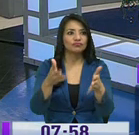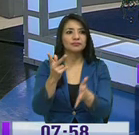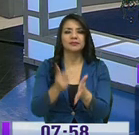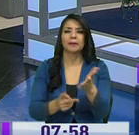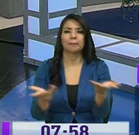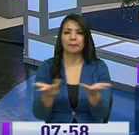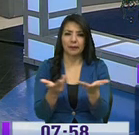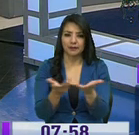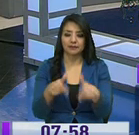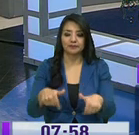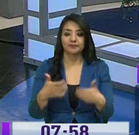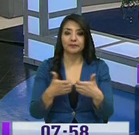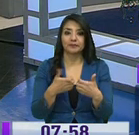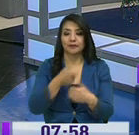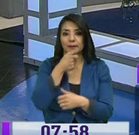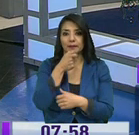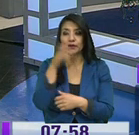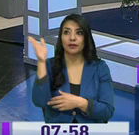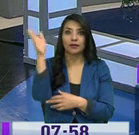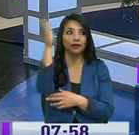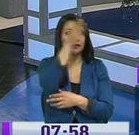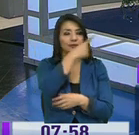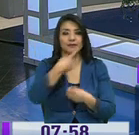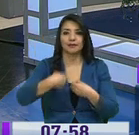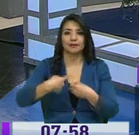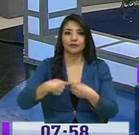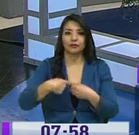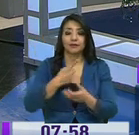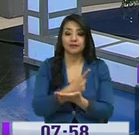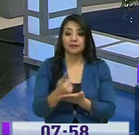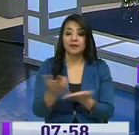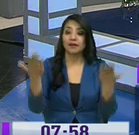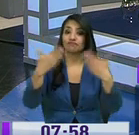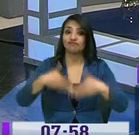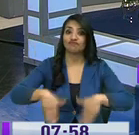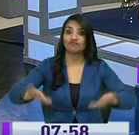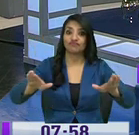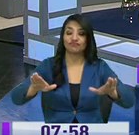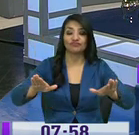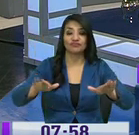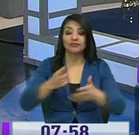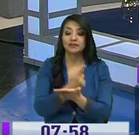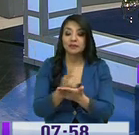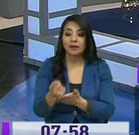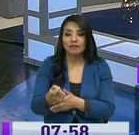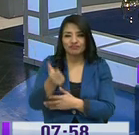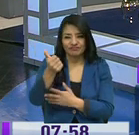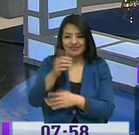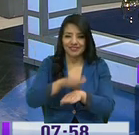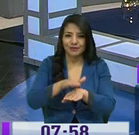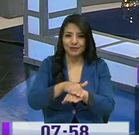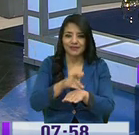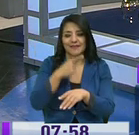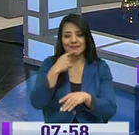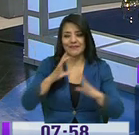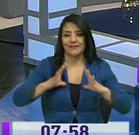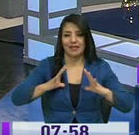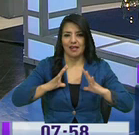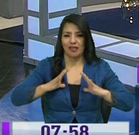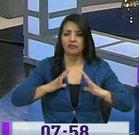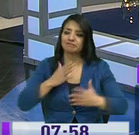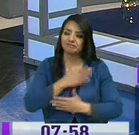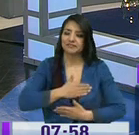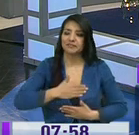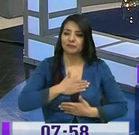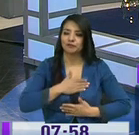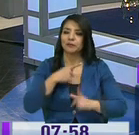con todos nuestros equipos desplegados por toda la ciudad. Se acaba ya la semana, estamos el jueves, una semana corta después de ese largo feriado, así que hay que